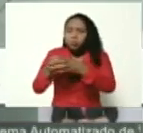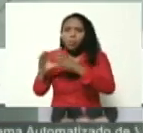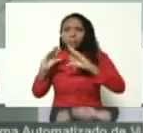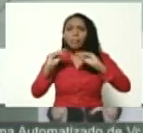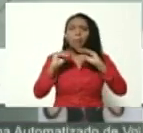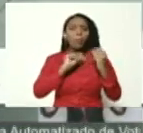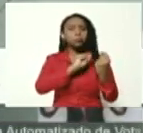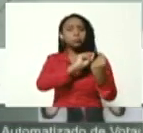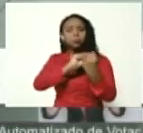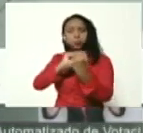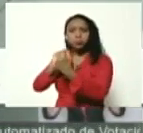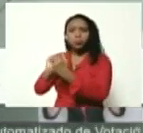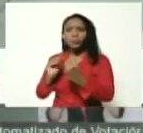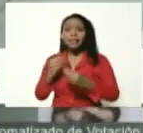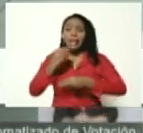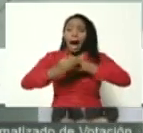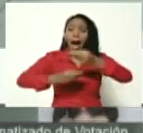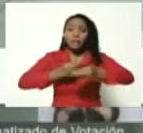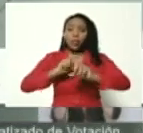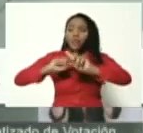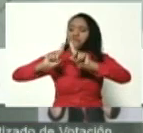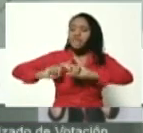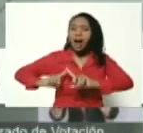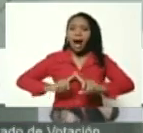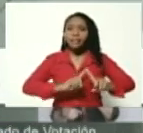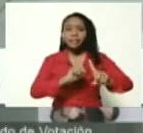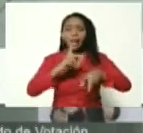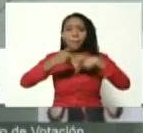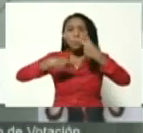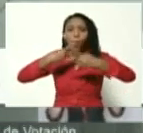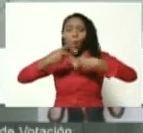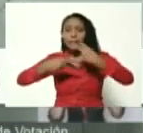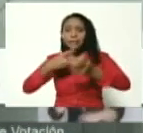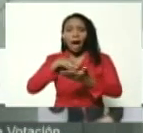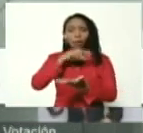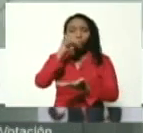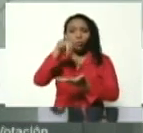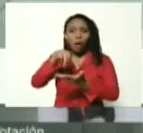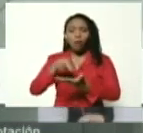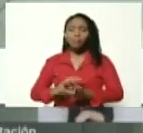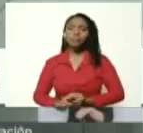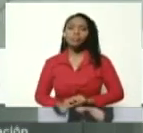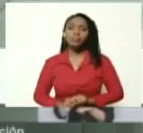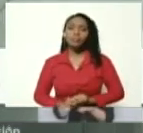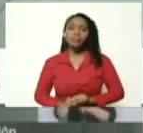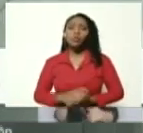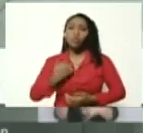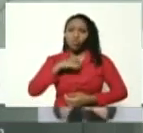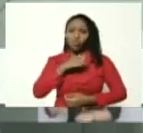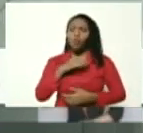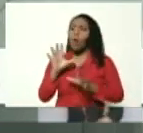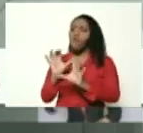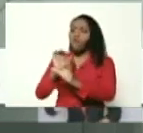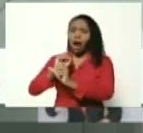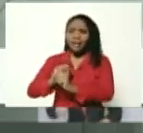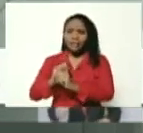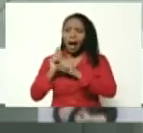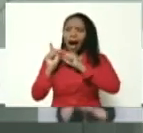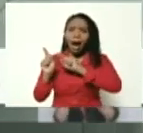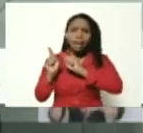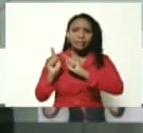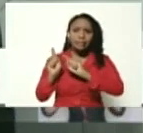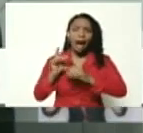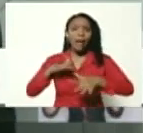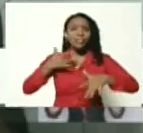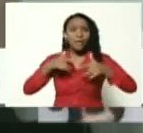tomado en distintas instancias de la política nacional, y confiamos que esta actividad